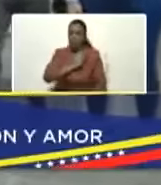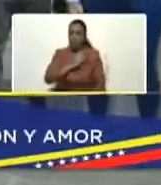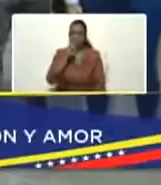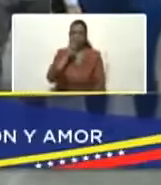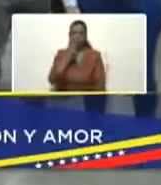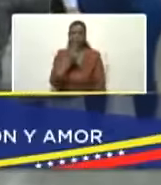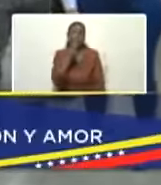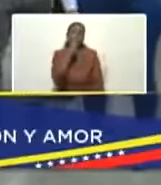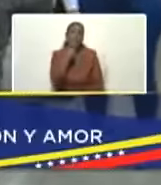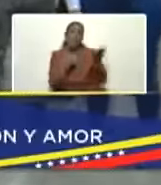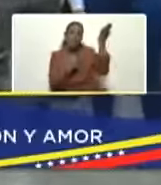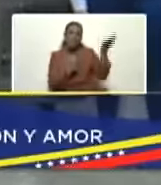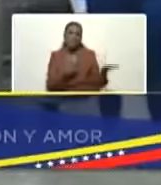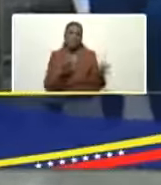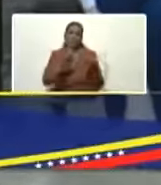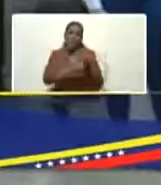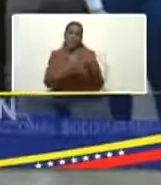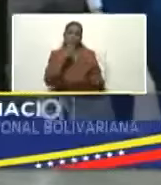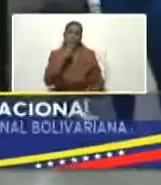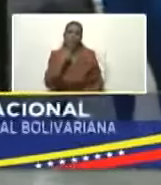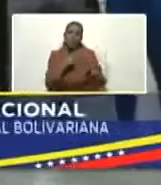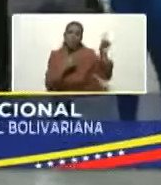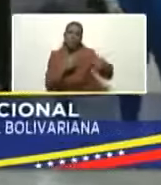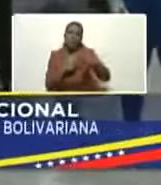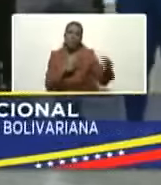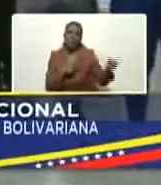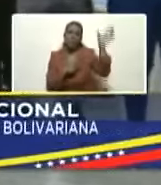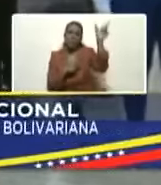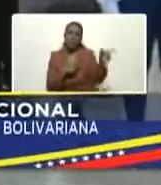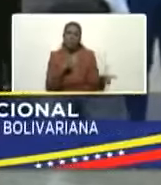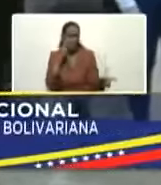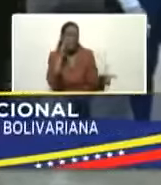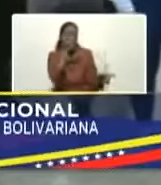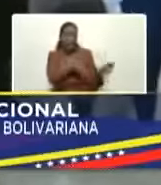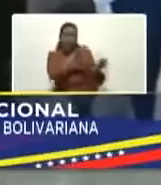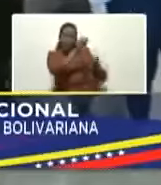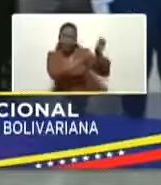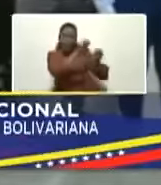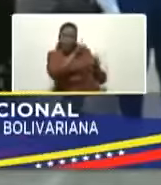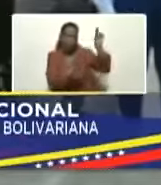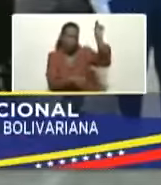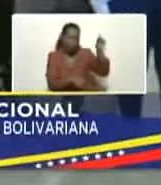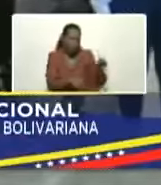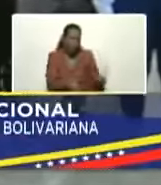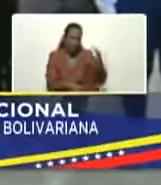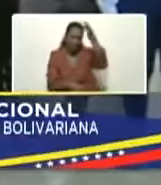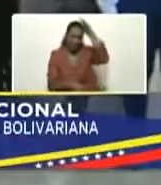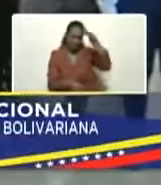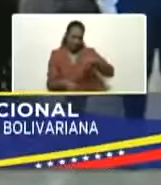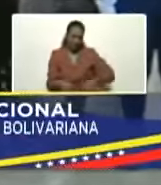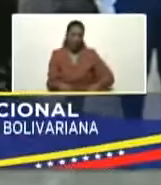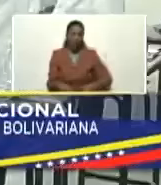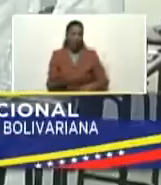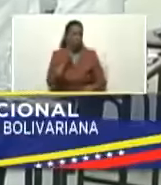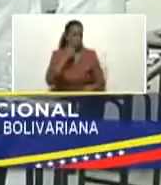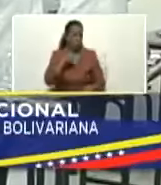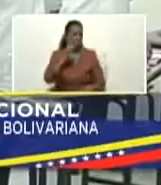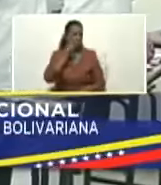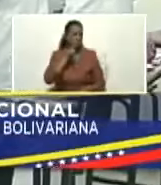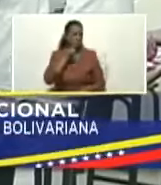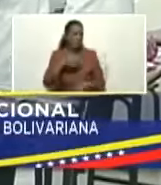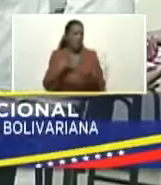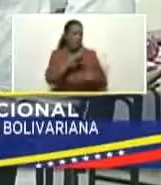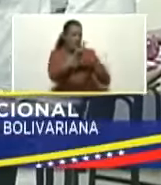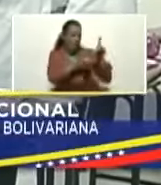¿Es o no es bonita, Silita? Vamos a verla, pero objetivamente. ¿O yo miento?